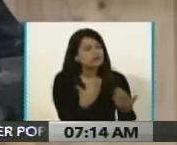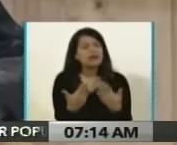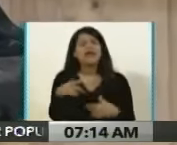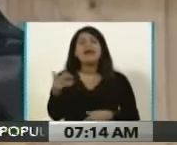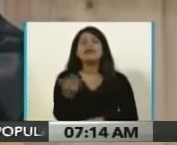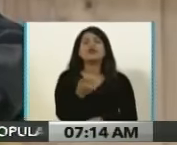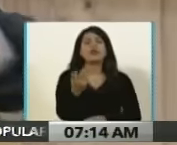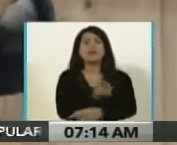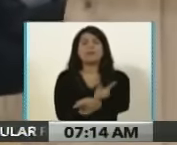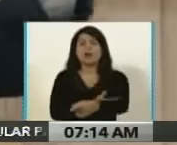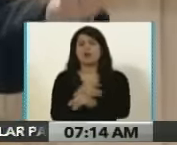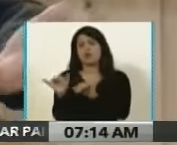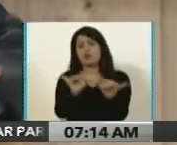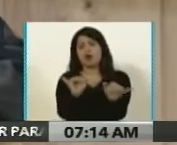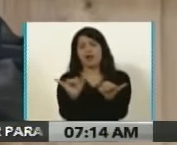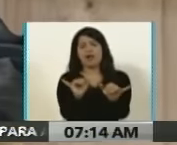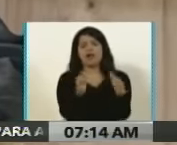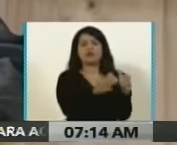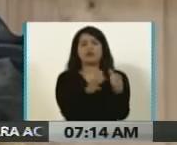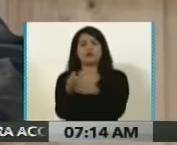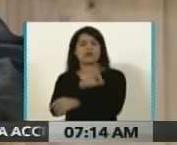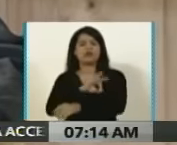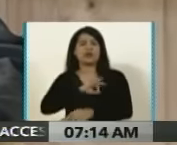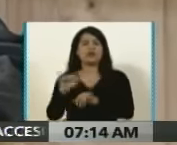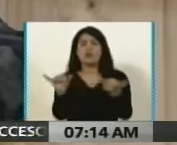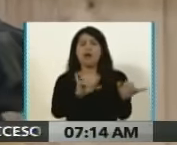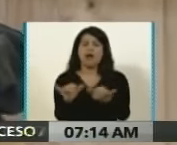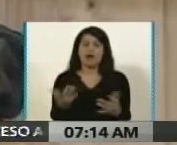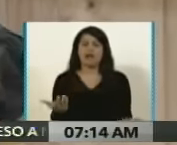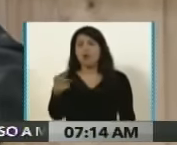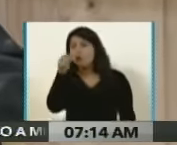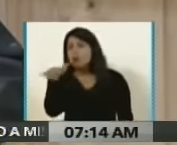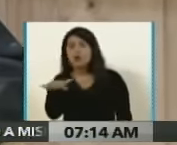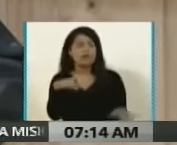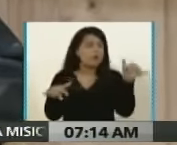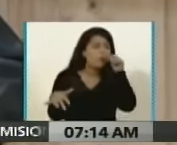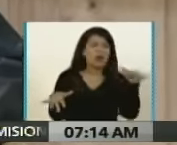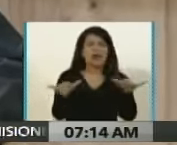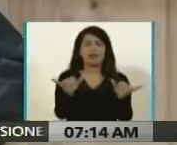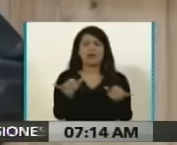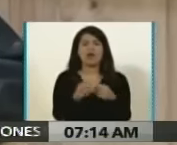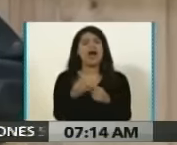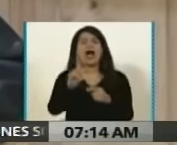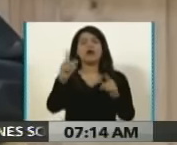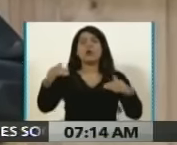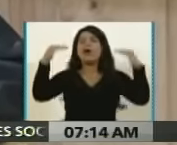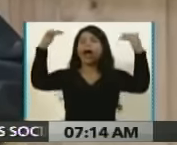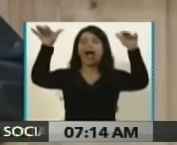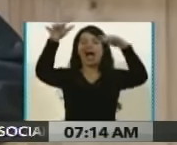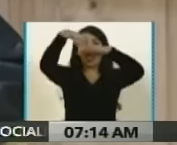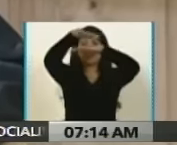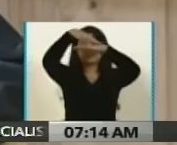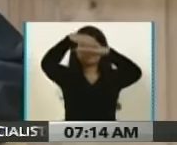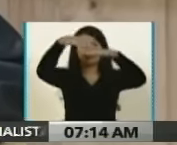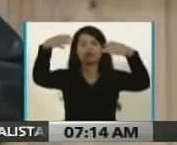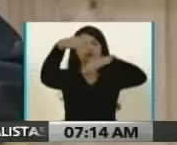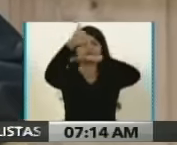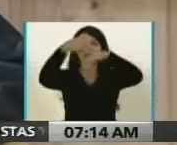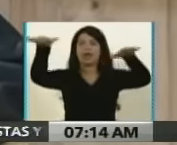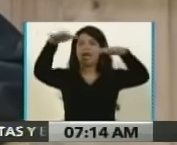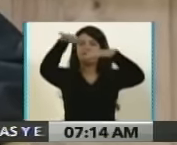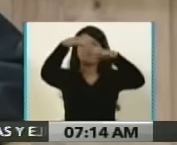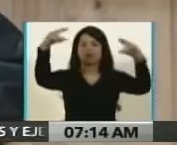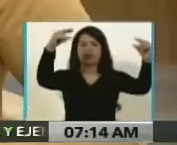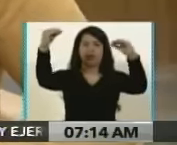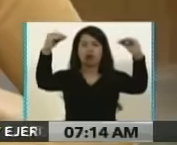clase, a sus hermanos pueblo, ¿no? O sea, no puede ser que el diálogo se limite a una conversación con los que están